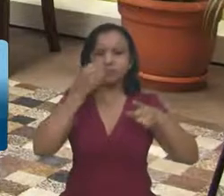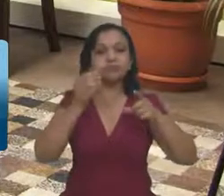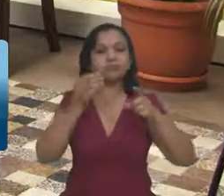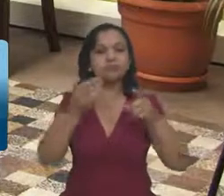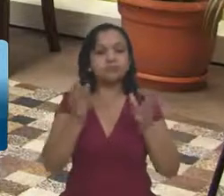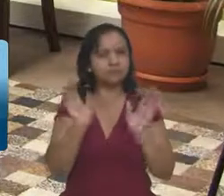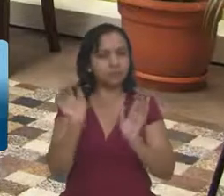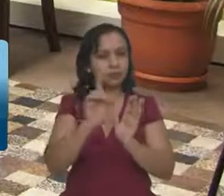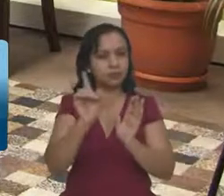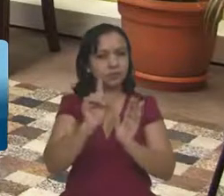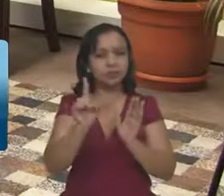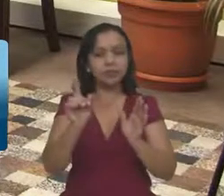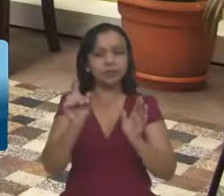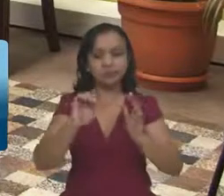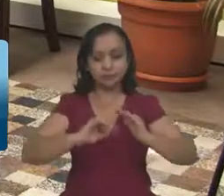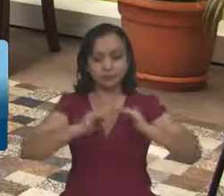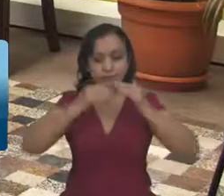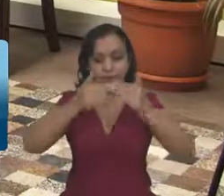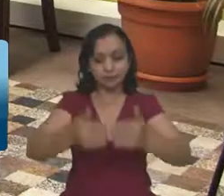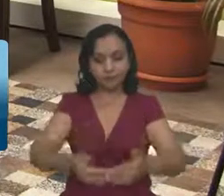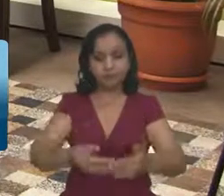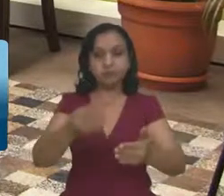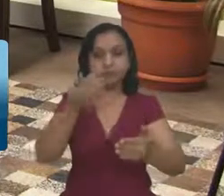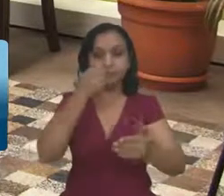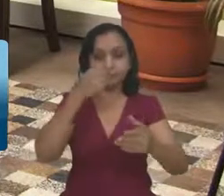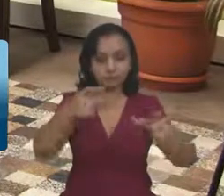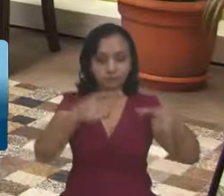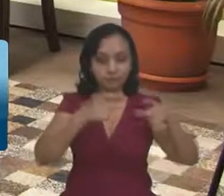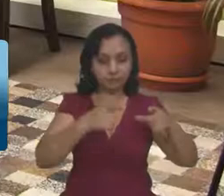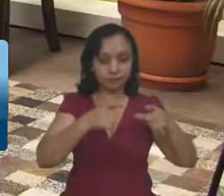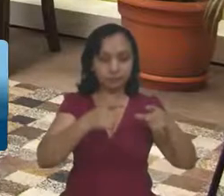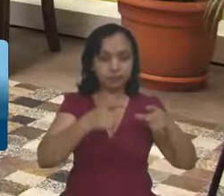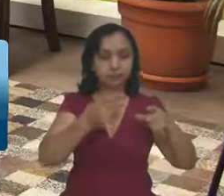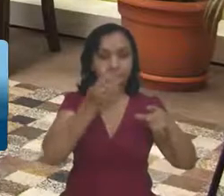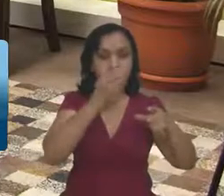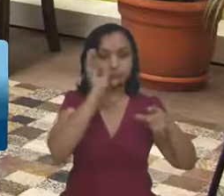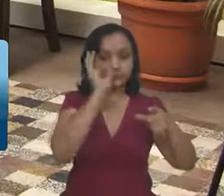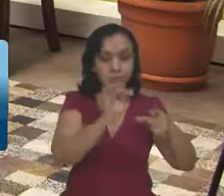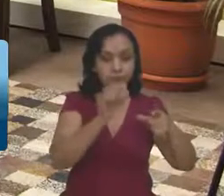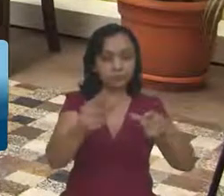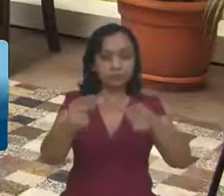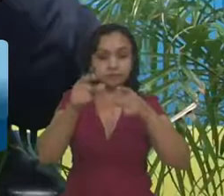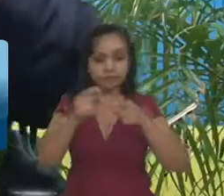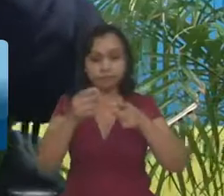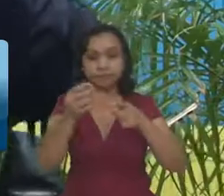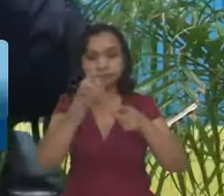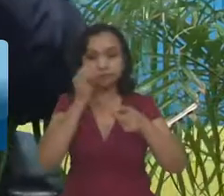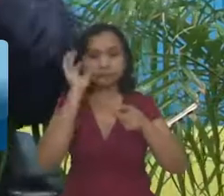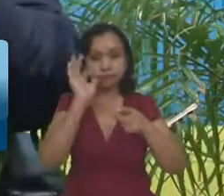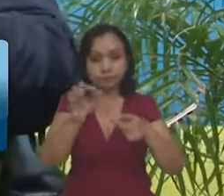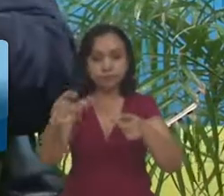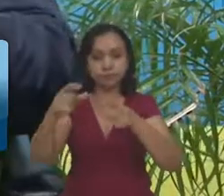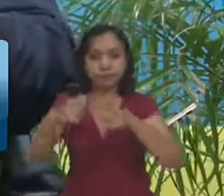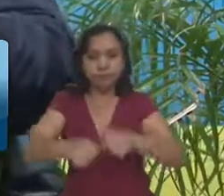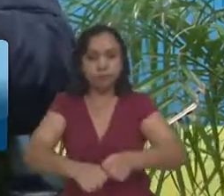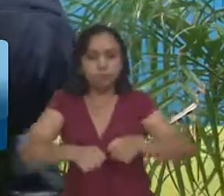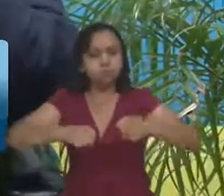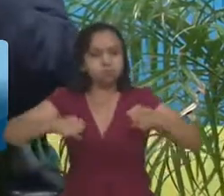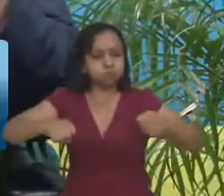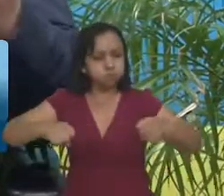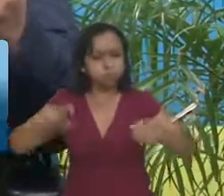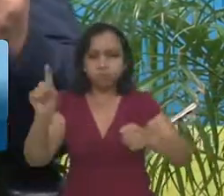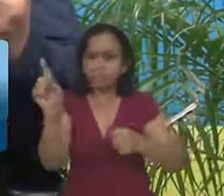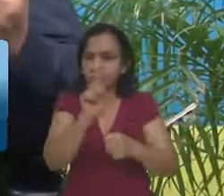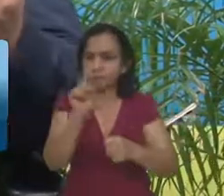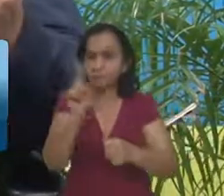O sea, la embarazada debe de comer varias veces, pero bien. Alimentarse bien, evitar la obesidad, otro Eso.